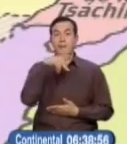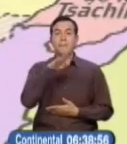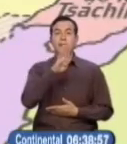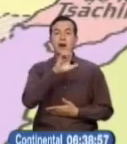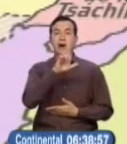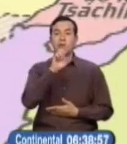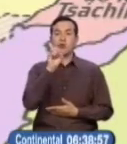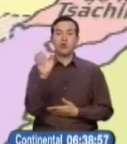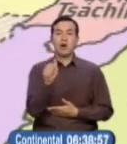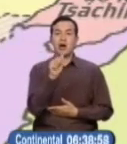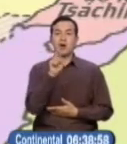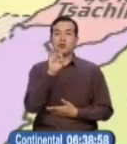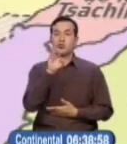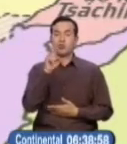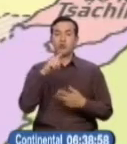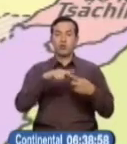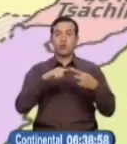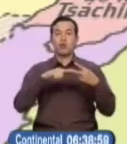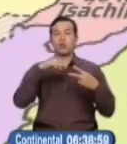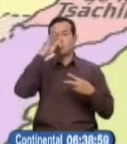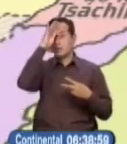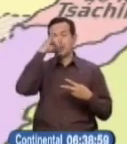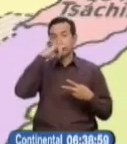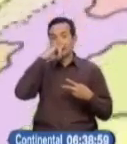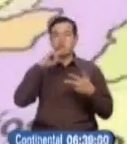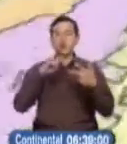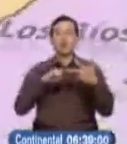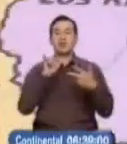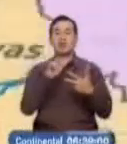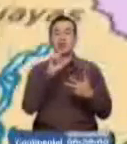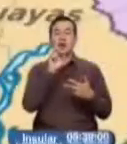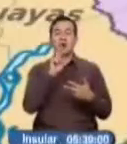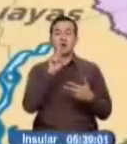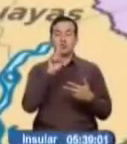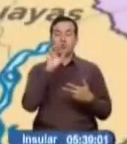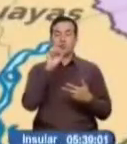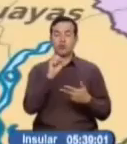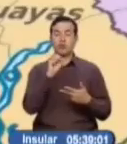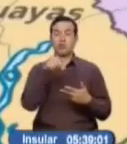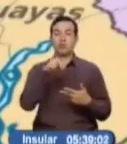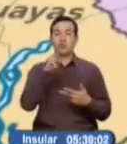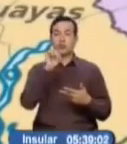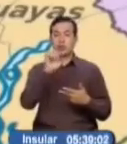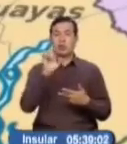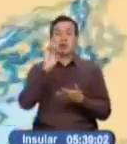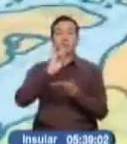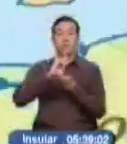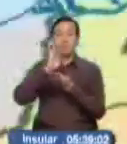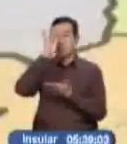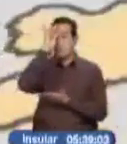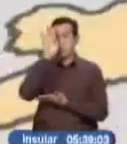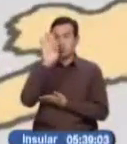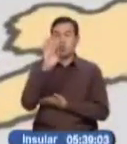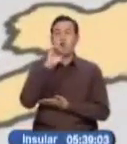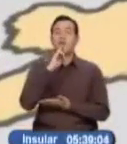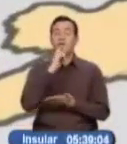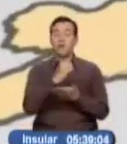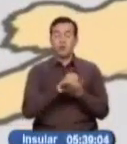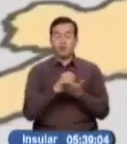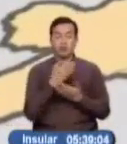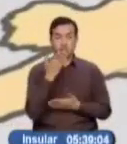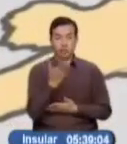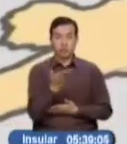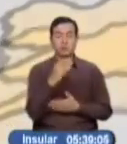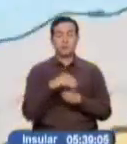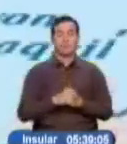suárez el hospital baca ortiz y el hospital de haruki el hospital alfredo noboa montenegro en bolívar en el oro el hospital teófilo